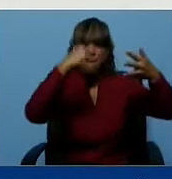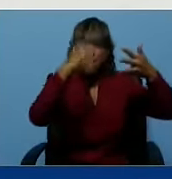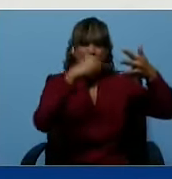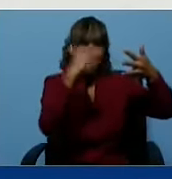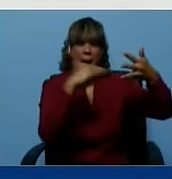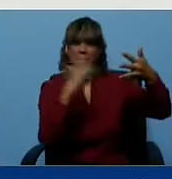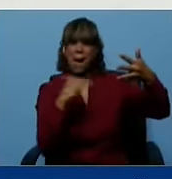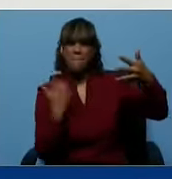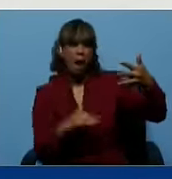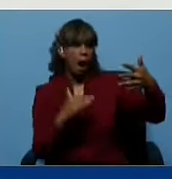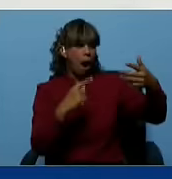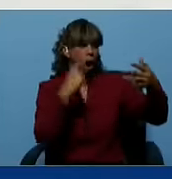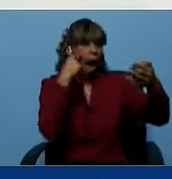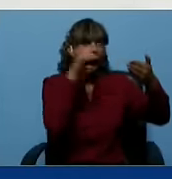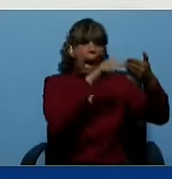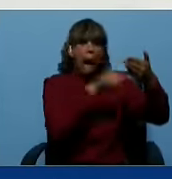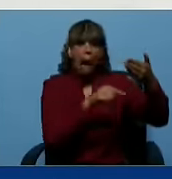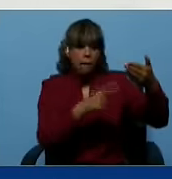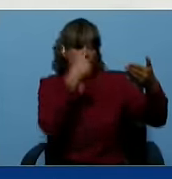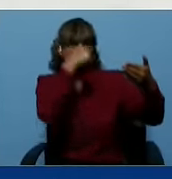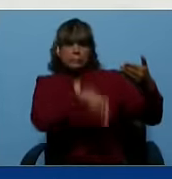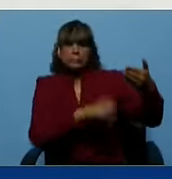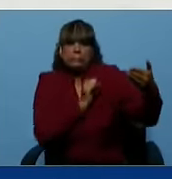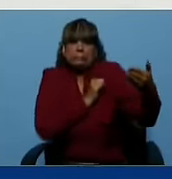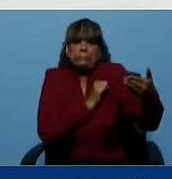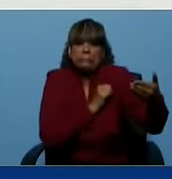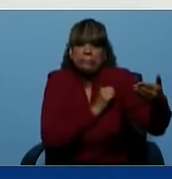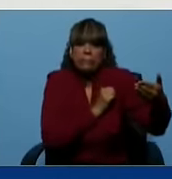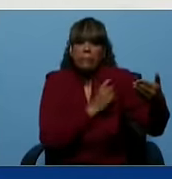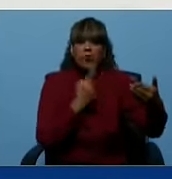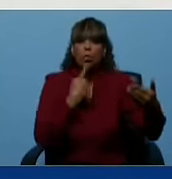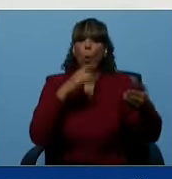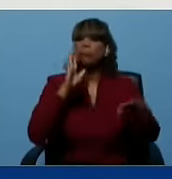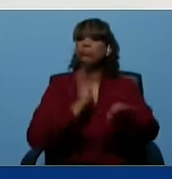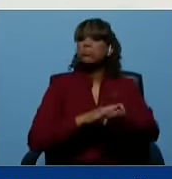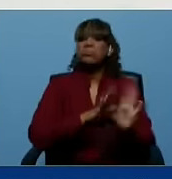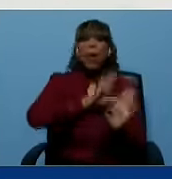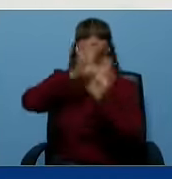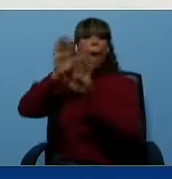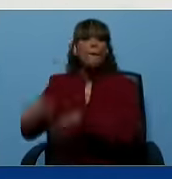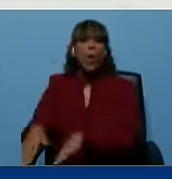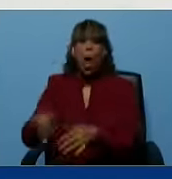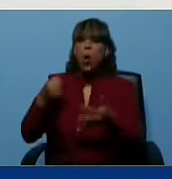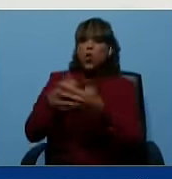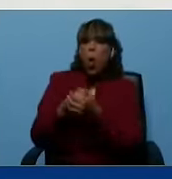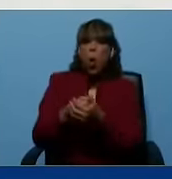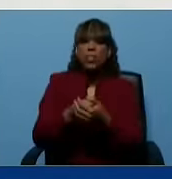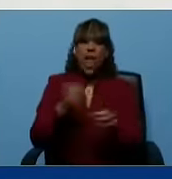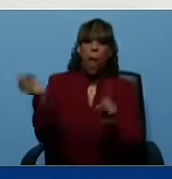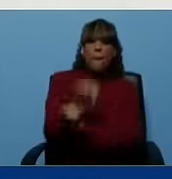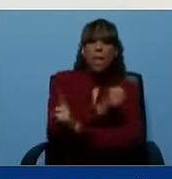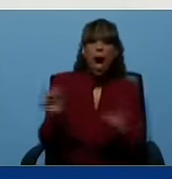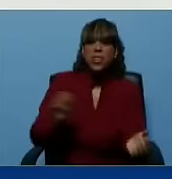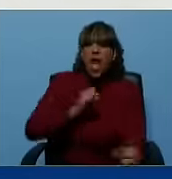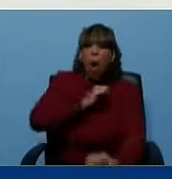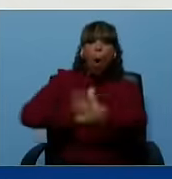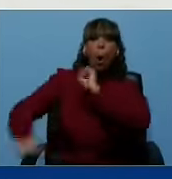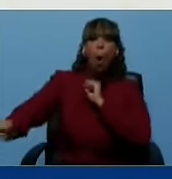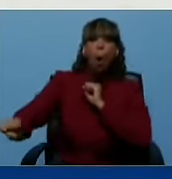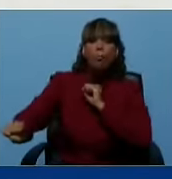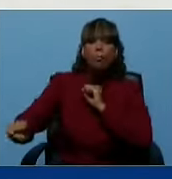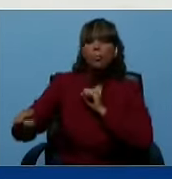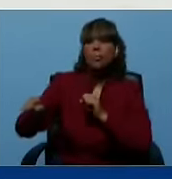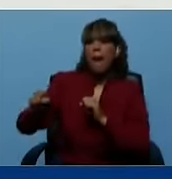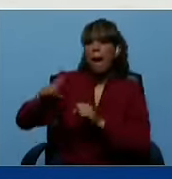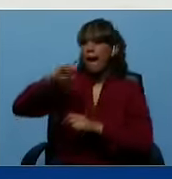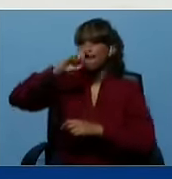deportistas, artistas, todo aquel que no se pronunciaba a favor del golpe de Estado y la violencia para apoyar a los